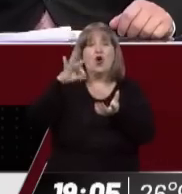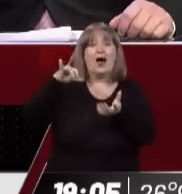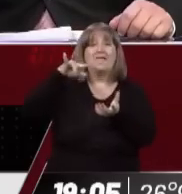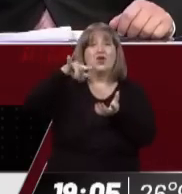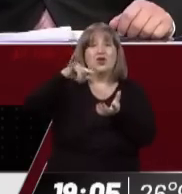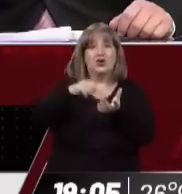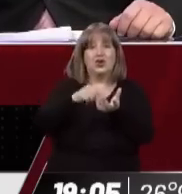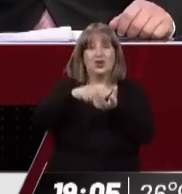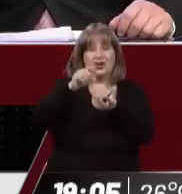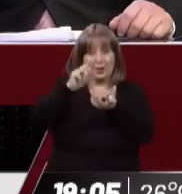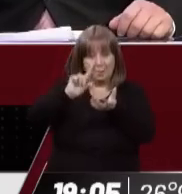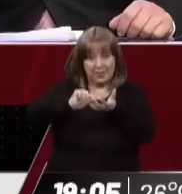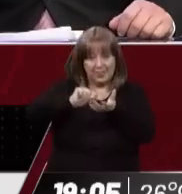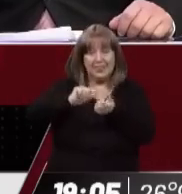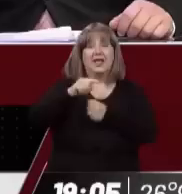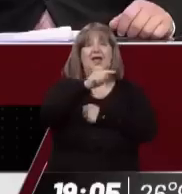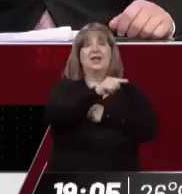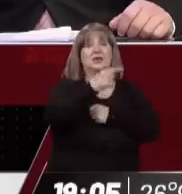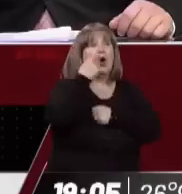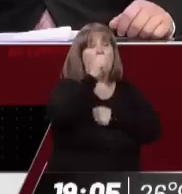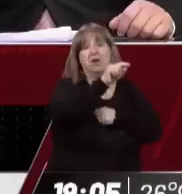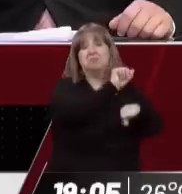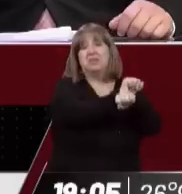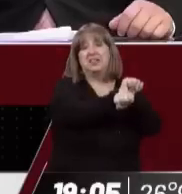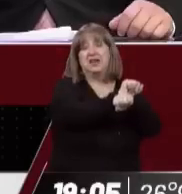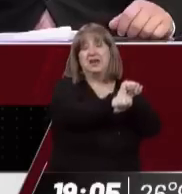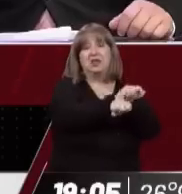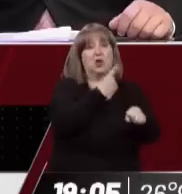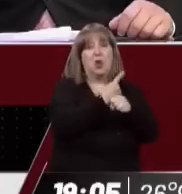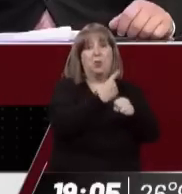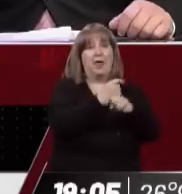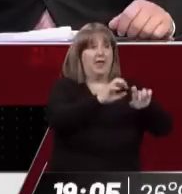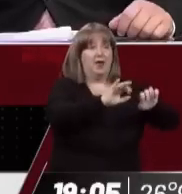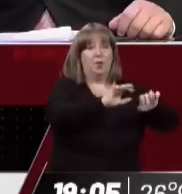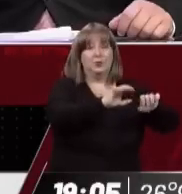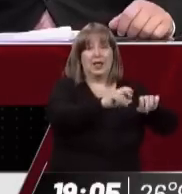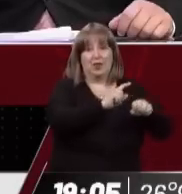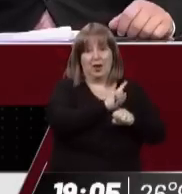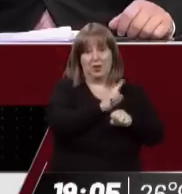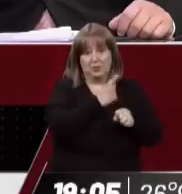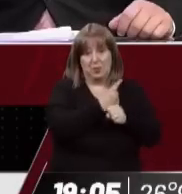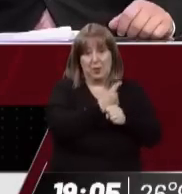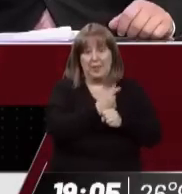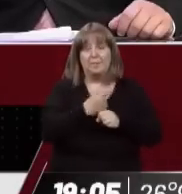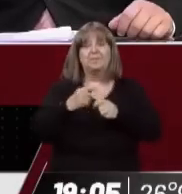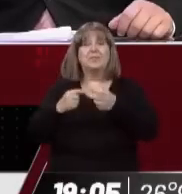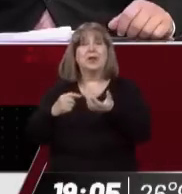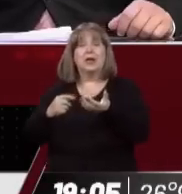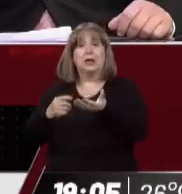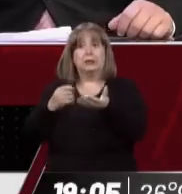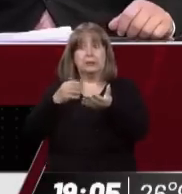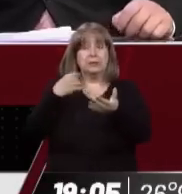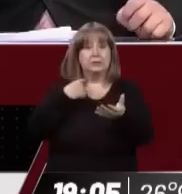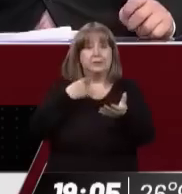por un lado eso estaría descartado a por ahora no y por otro lado capuchetti también lo que hizo fue una vez que